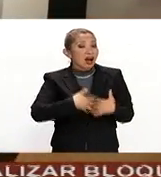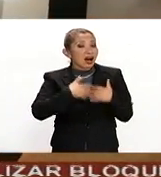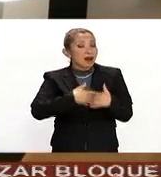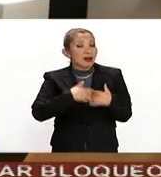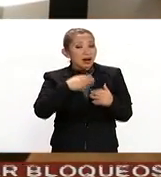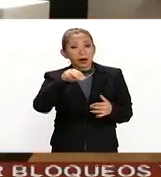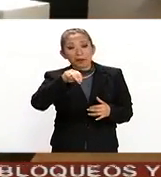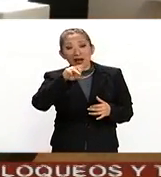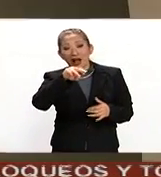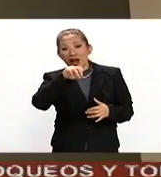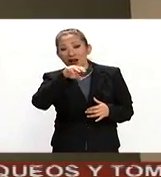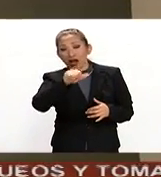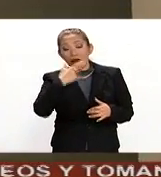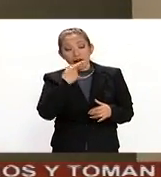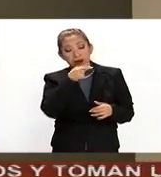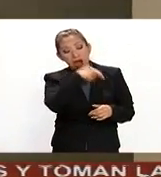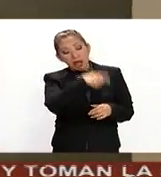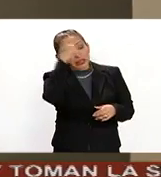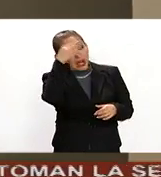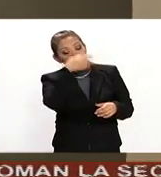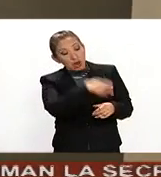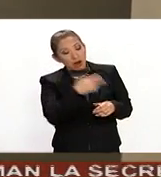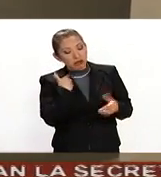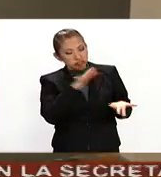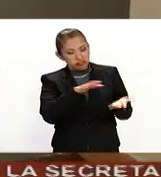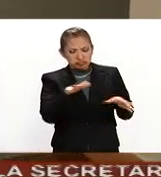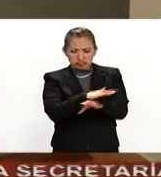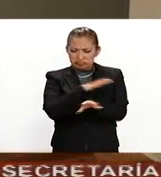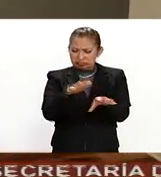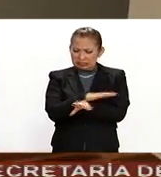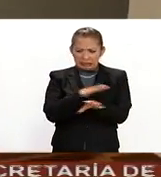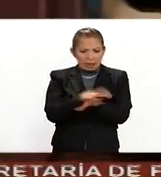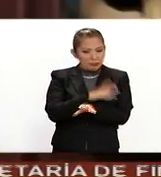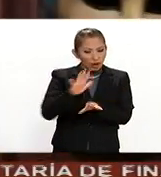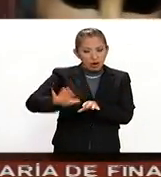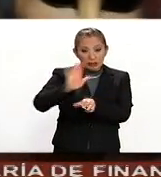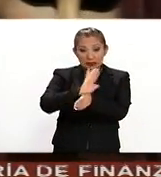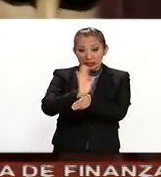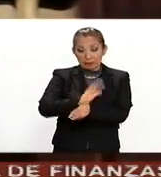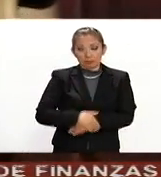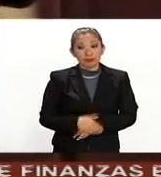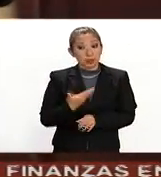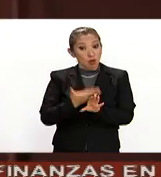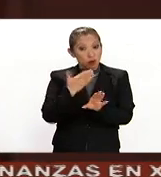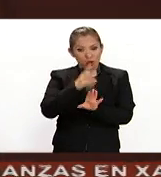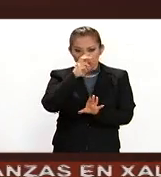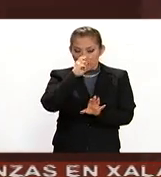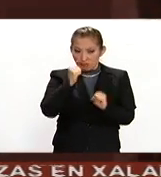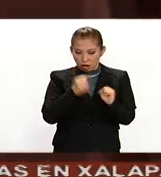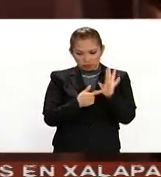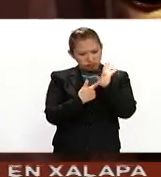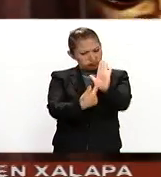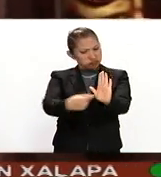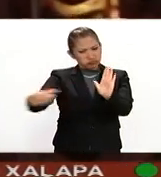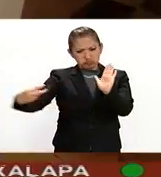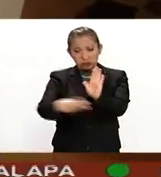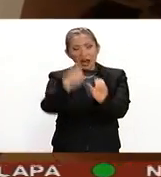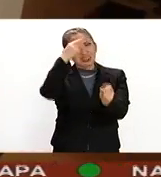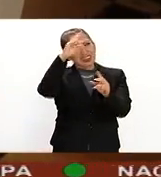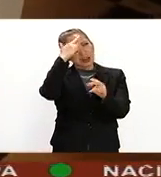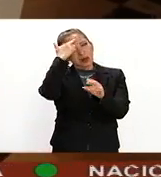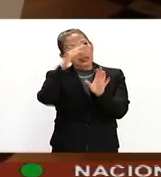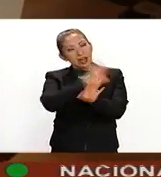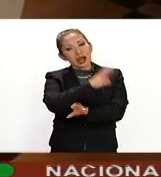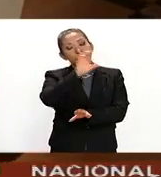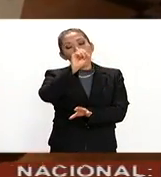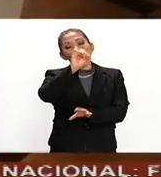entre otras, pues hablan de un director que revolucionó el séptimo arte. No, y muy duro, muy fuerte, porque si algunos recuerdan, por